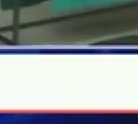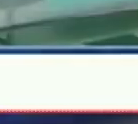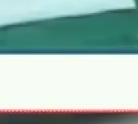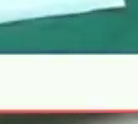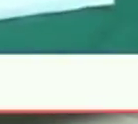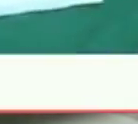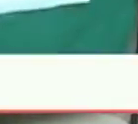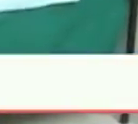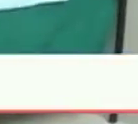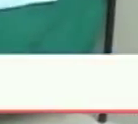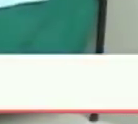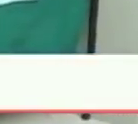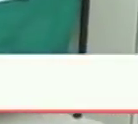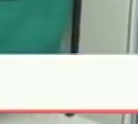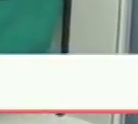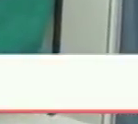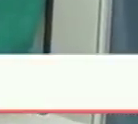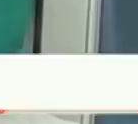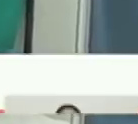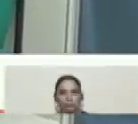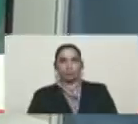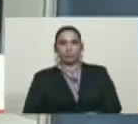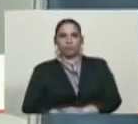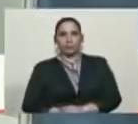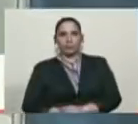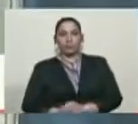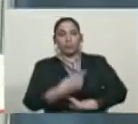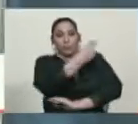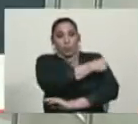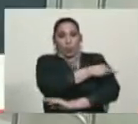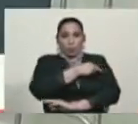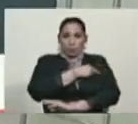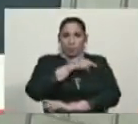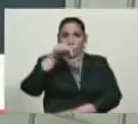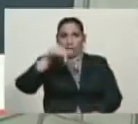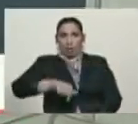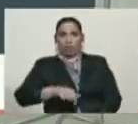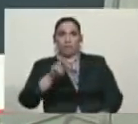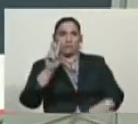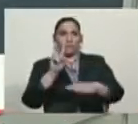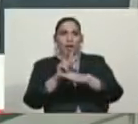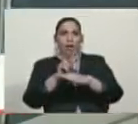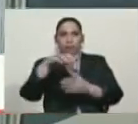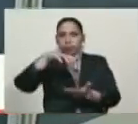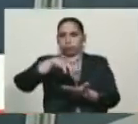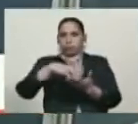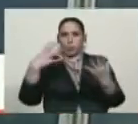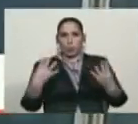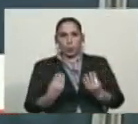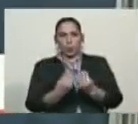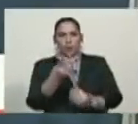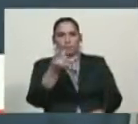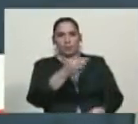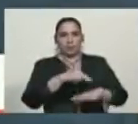desde el hospital josé maría vargas en el estado vargas acompañado de nuestra vice ministra de salud